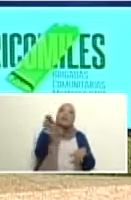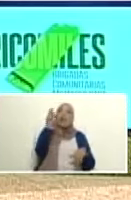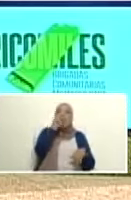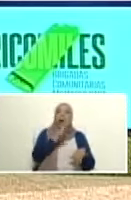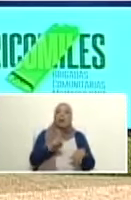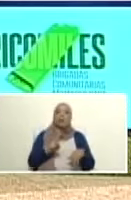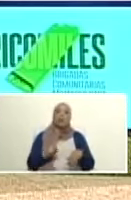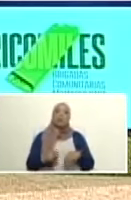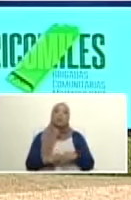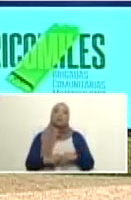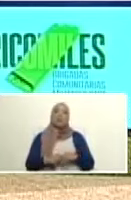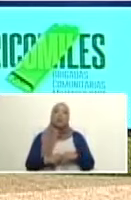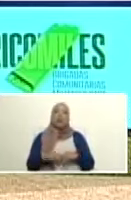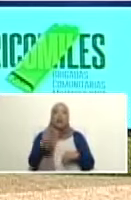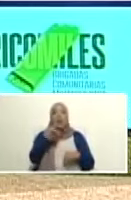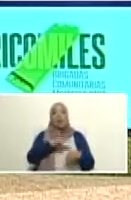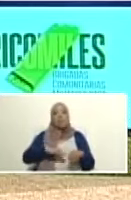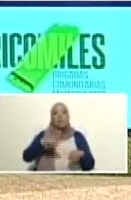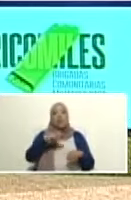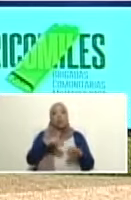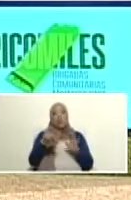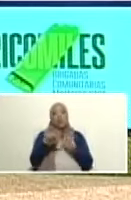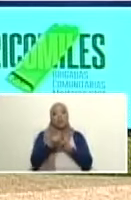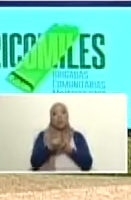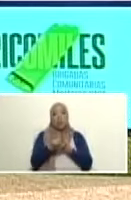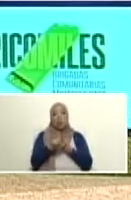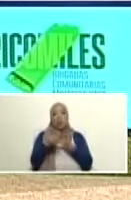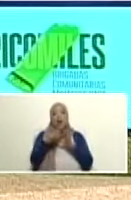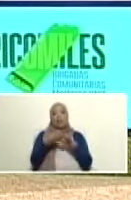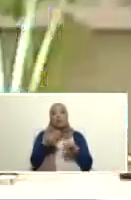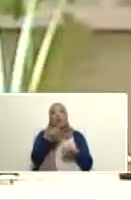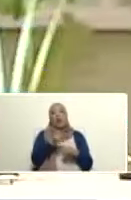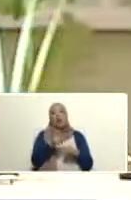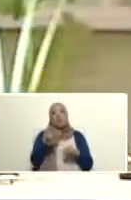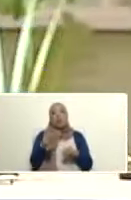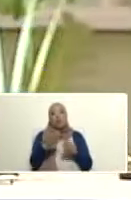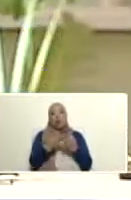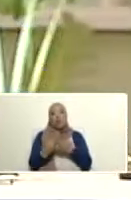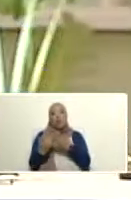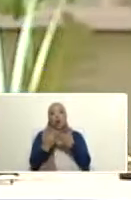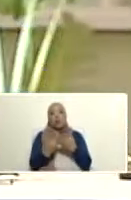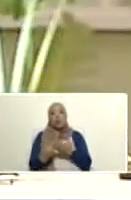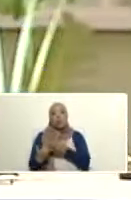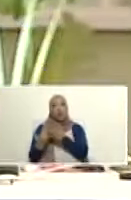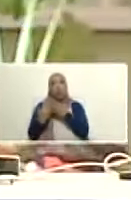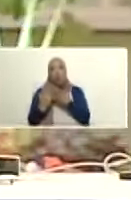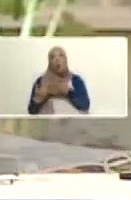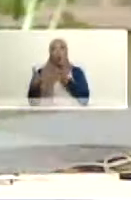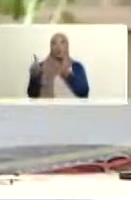La misión Riva, que le dio la oportunidad de estudiar la educación